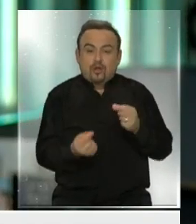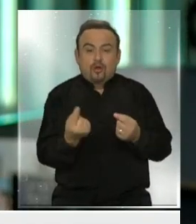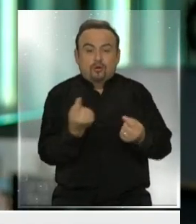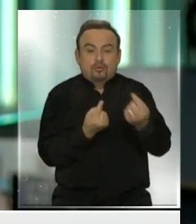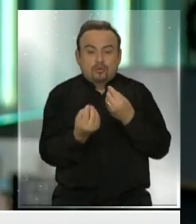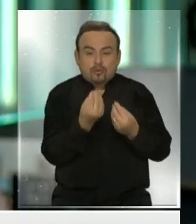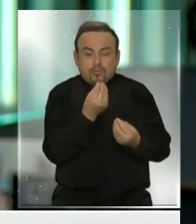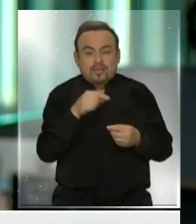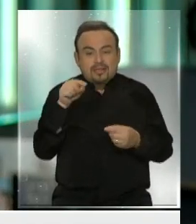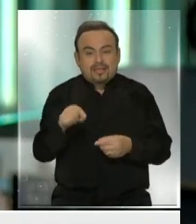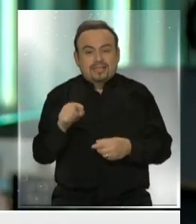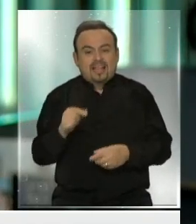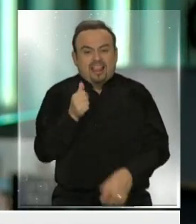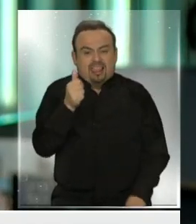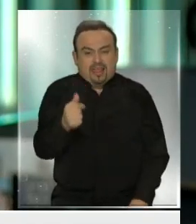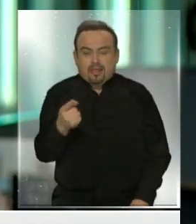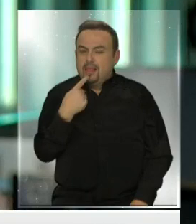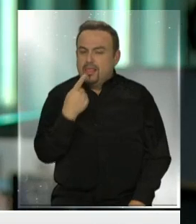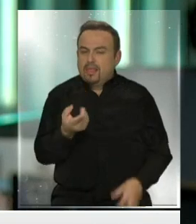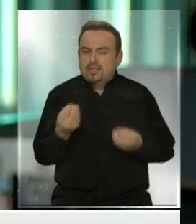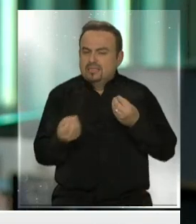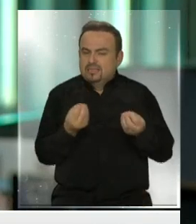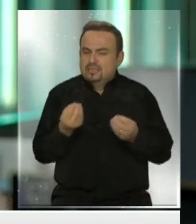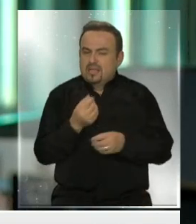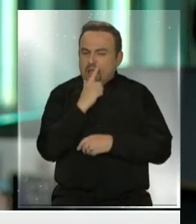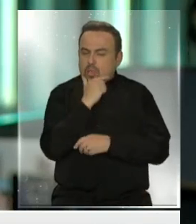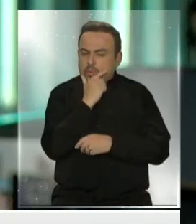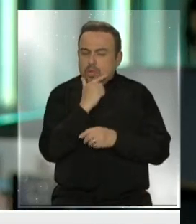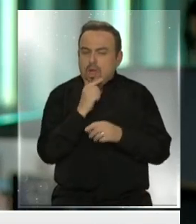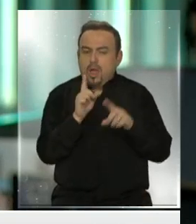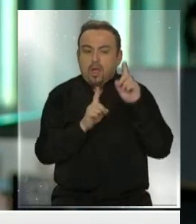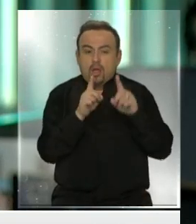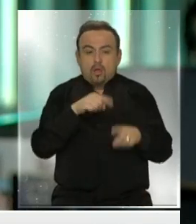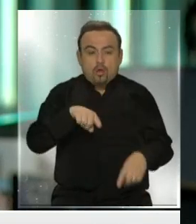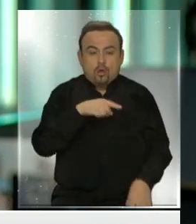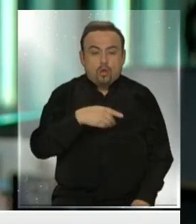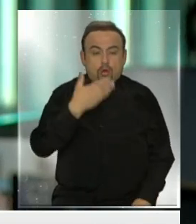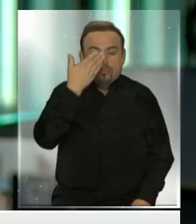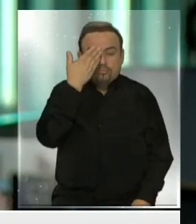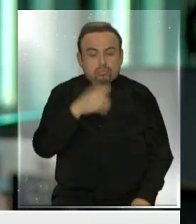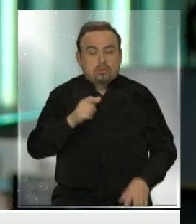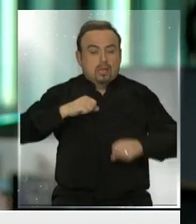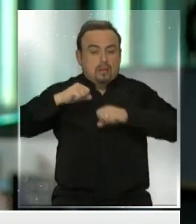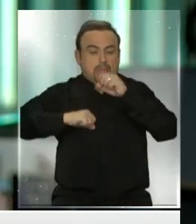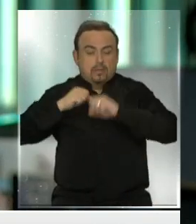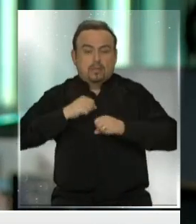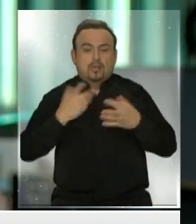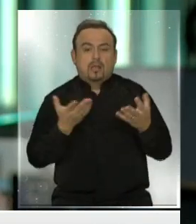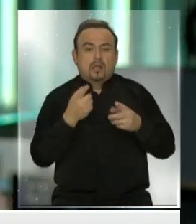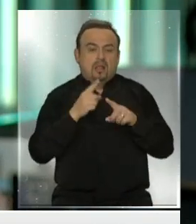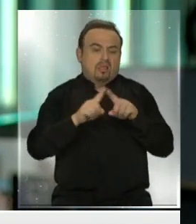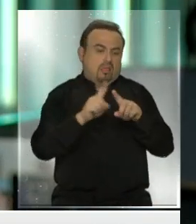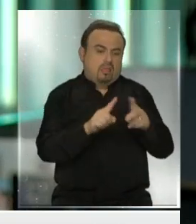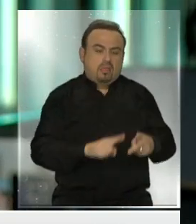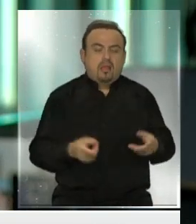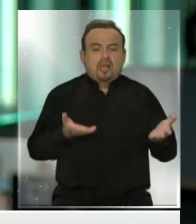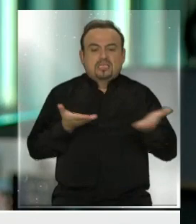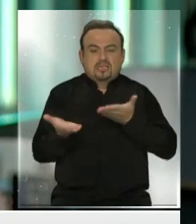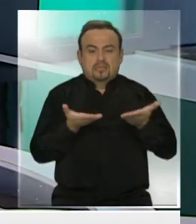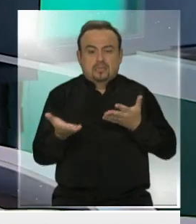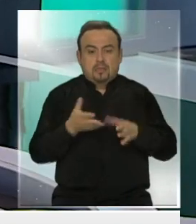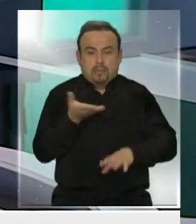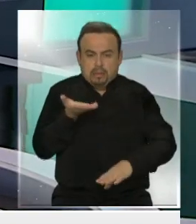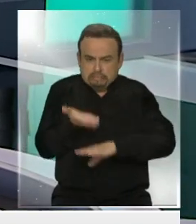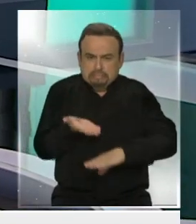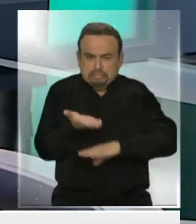por eso estamos con su director lucas del villar para aclarar dudas en cuanto al comportamiento de las empresas y diversos servicios que están más